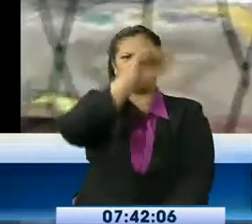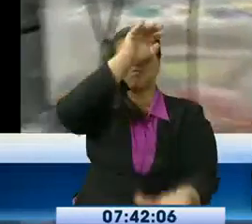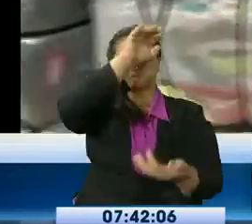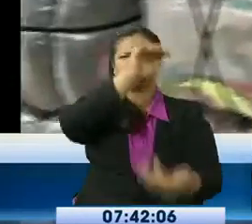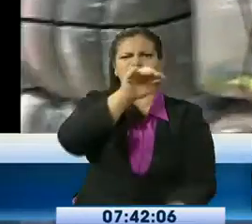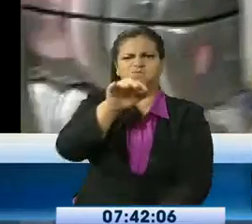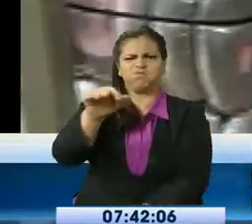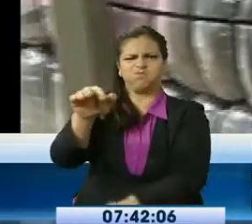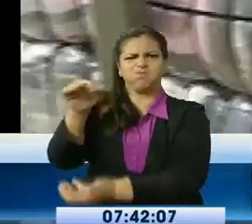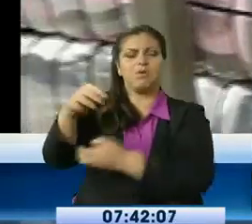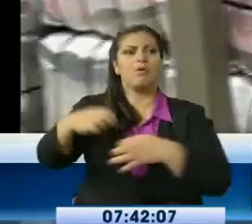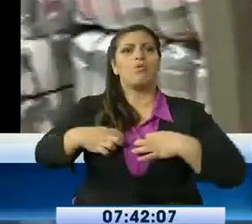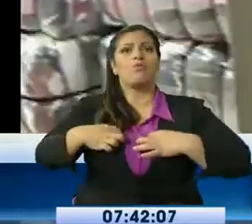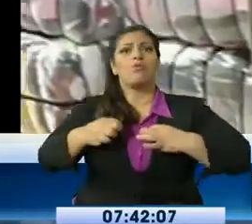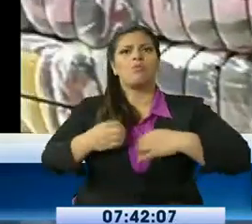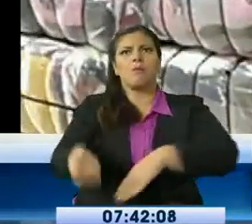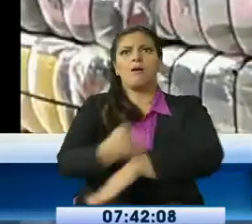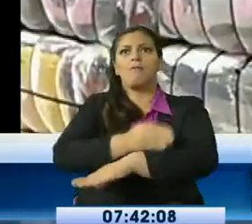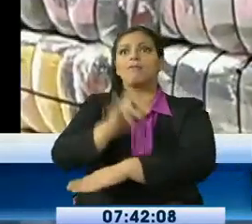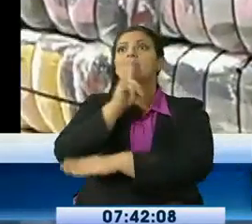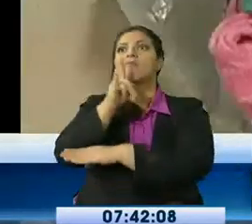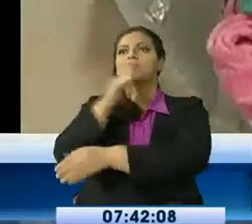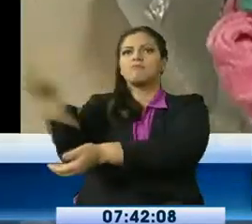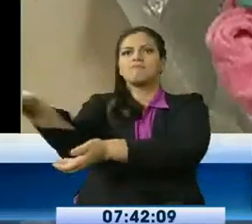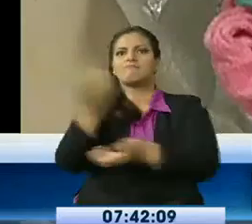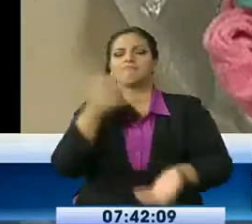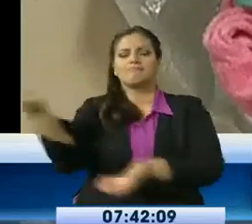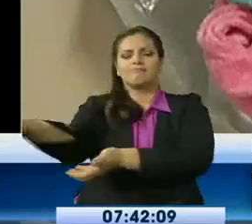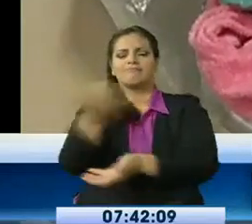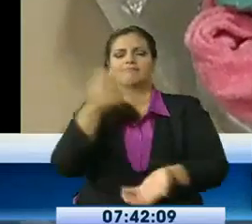como resultado la incautación de